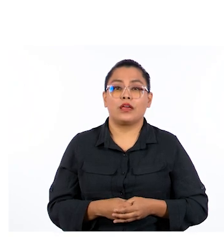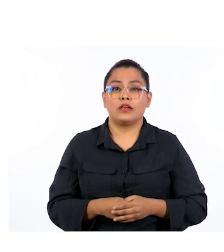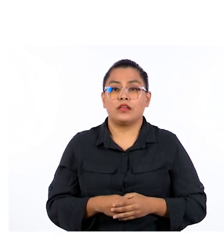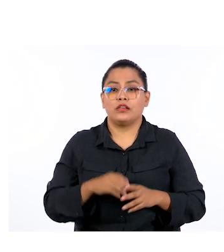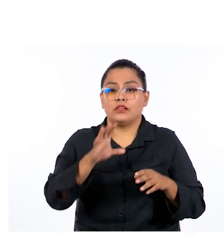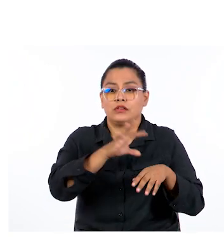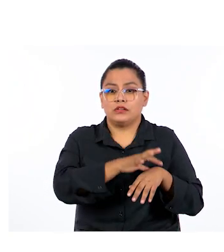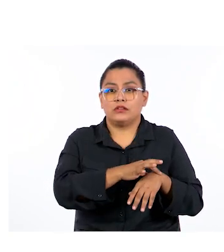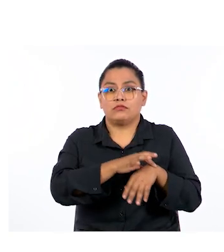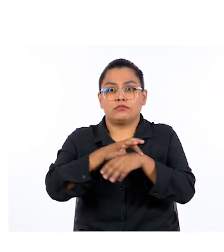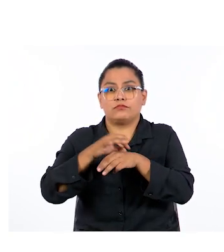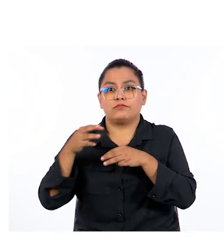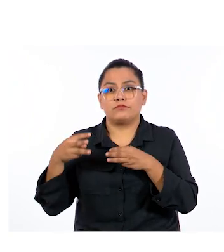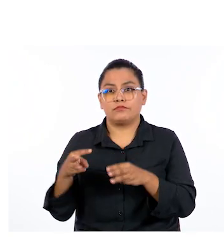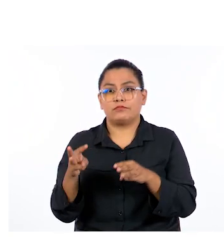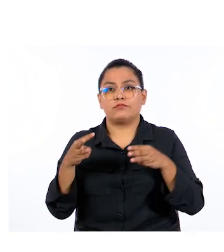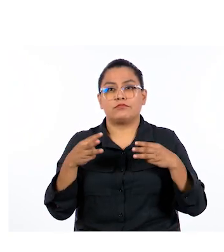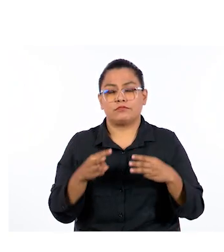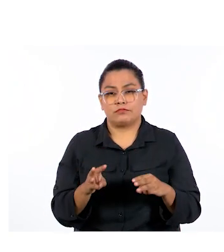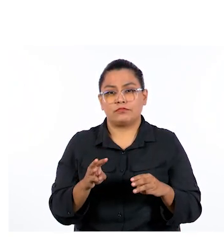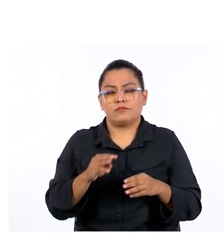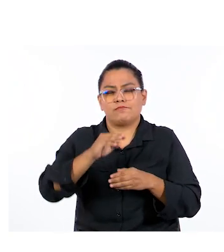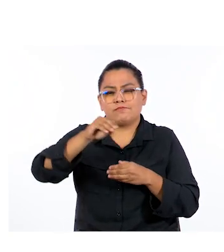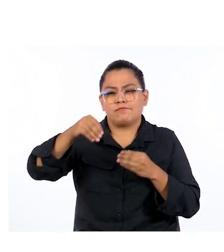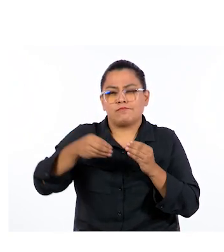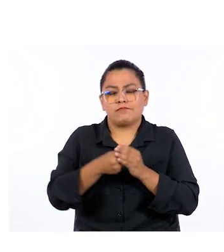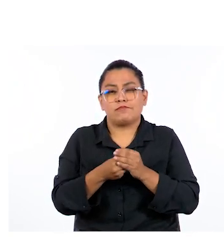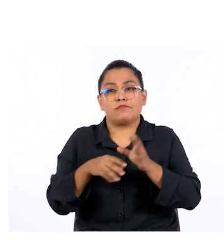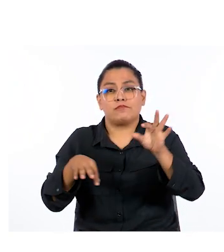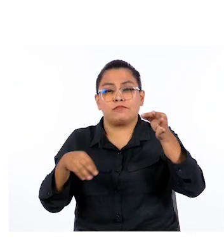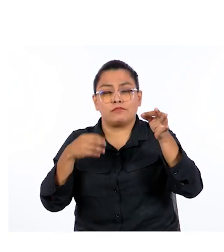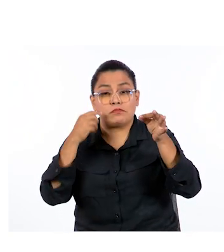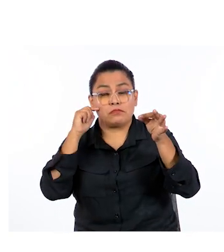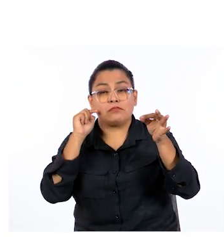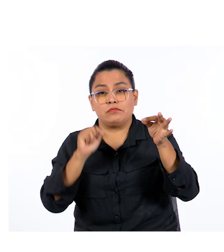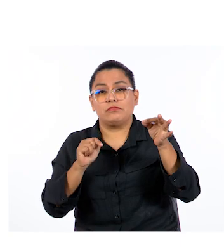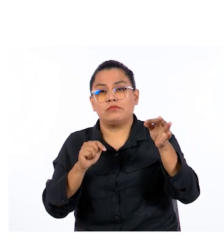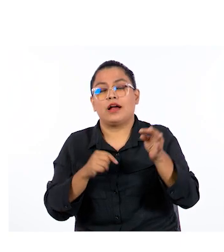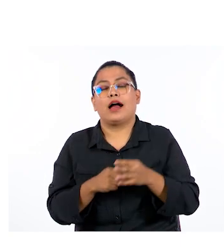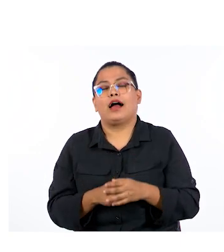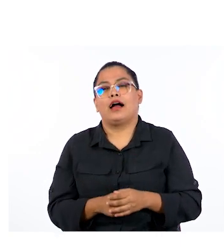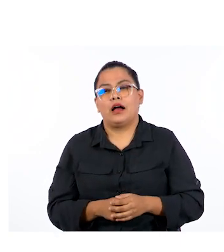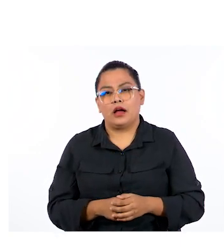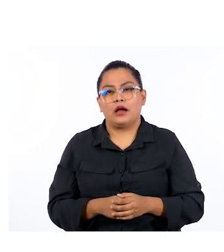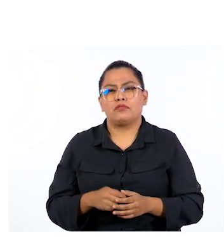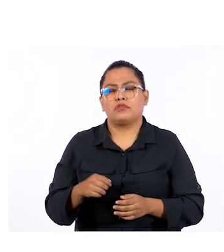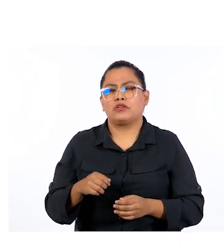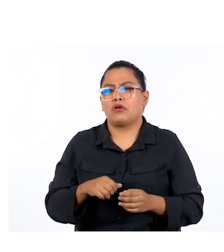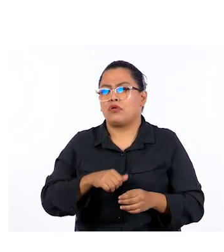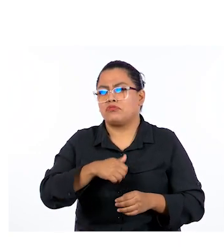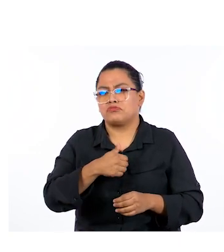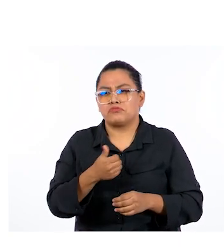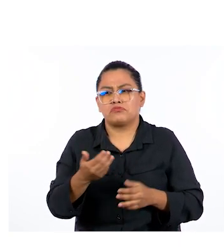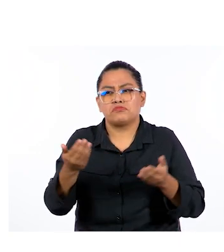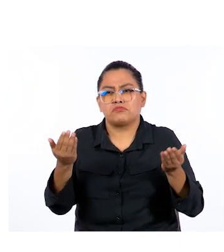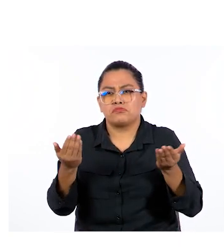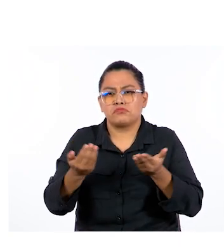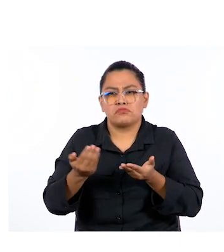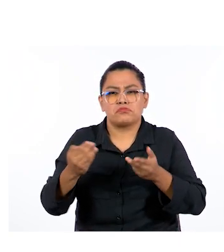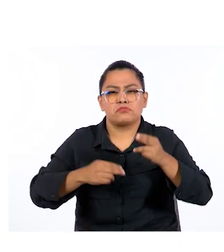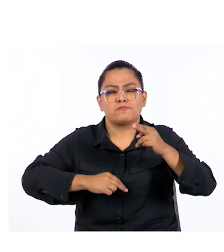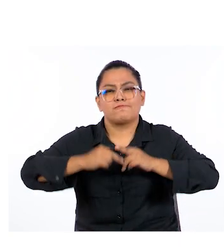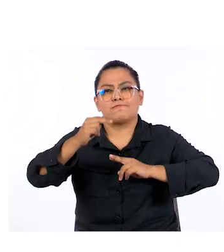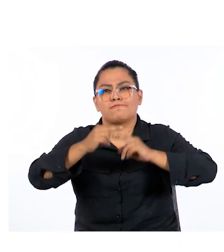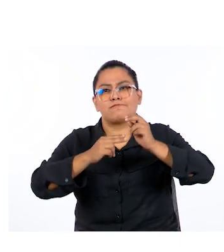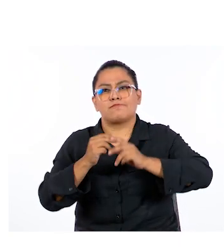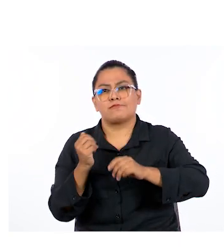en la guía metodológica se insertan esas páginas del libro de texto. Y así para las demás acciones, para la